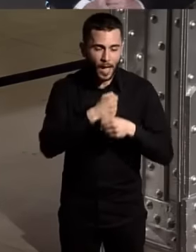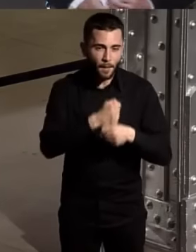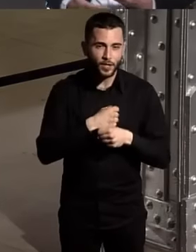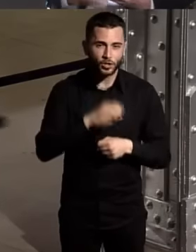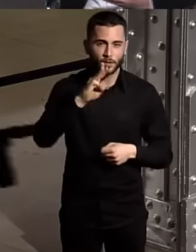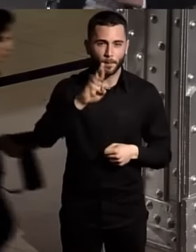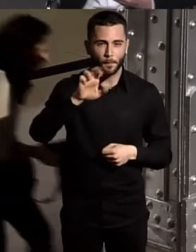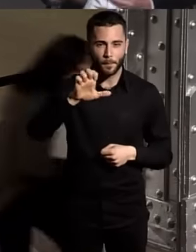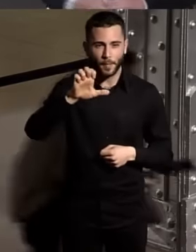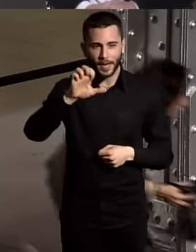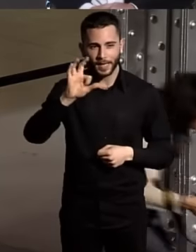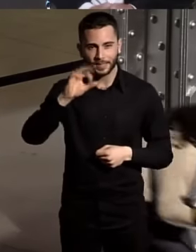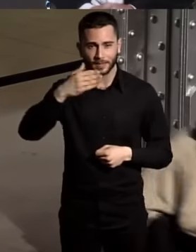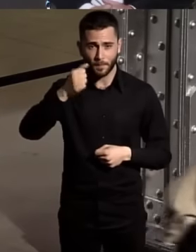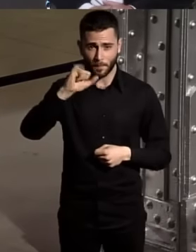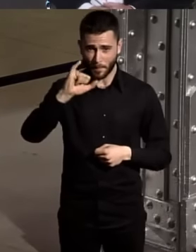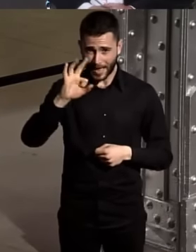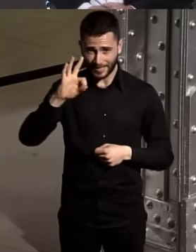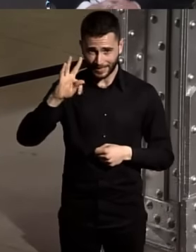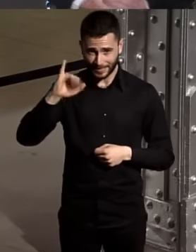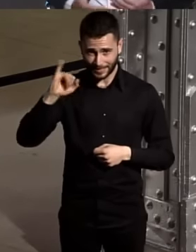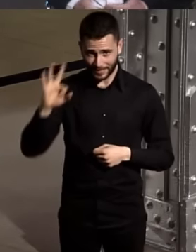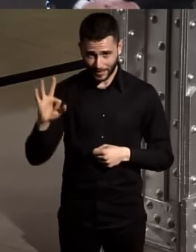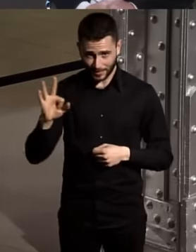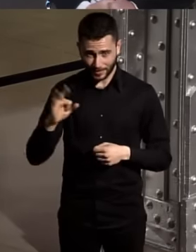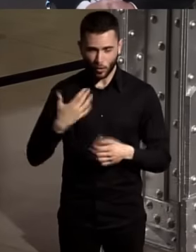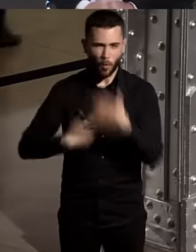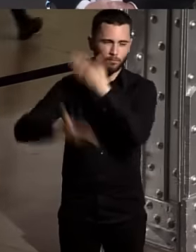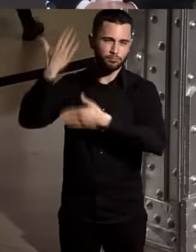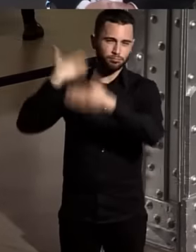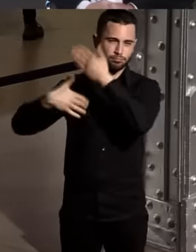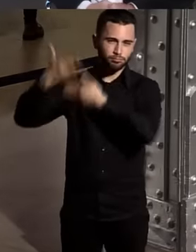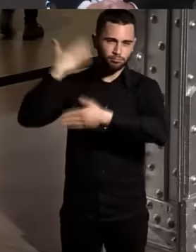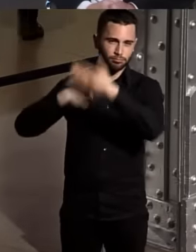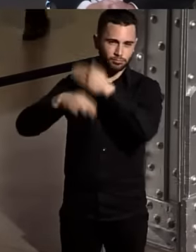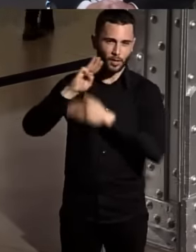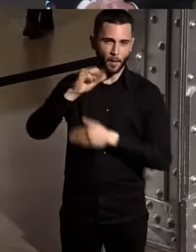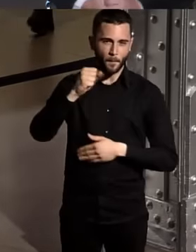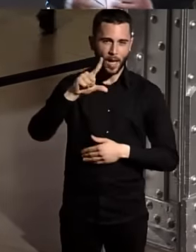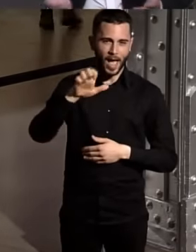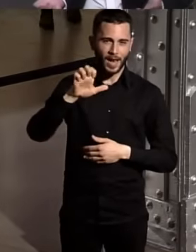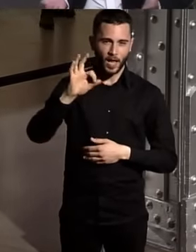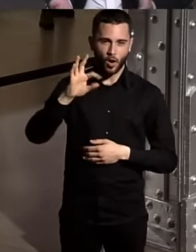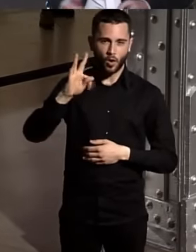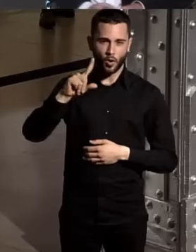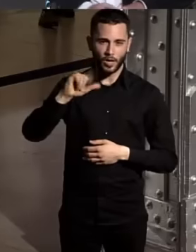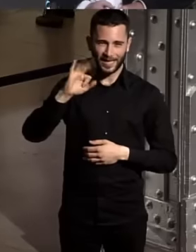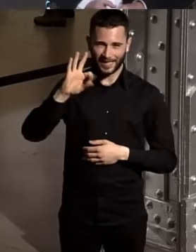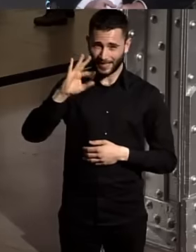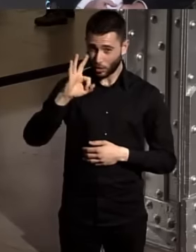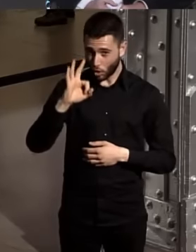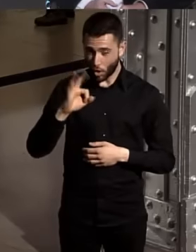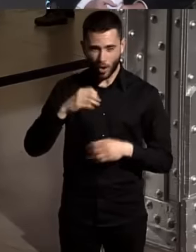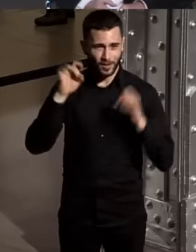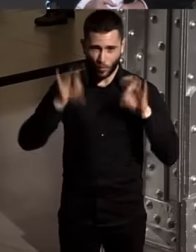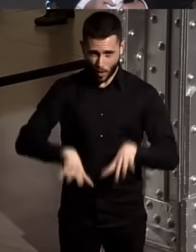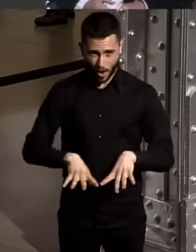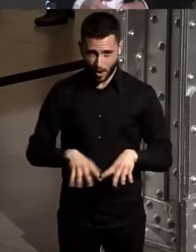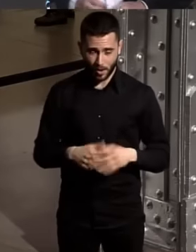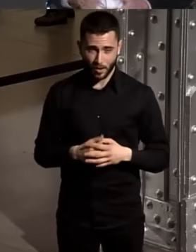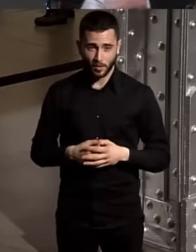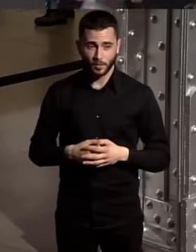son caballos que que son iguales que los que habían en paleolíticos son supervivientes de aquellos tiempos lejan Ya no quedan en libertad entonces